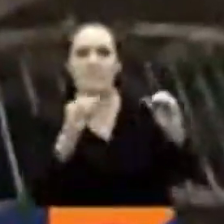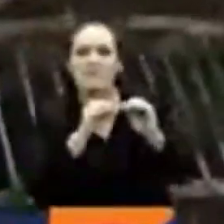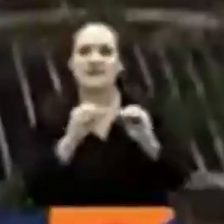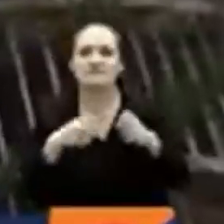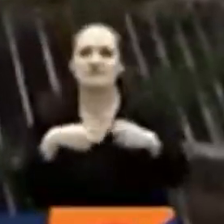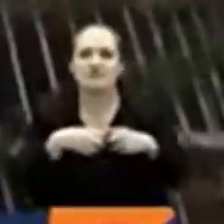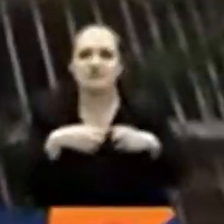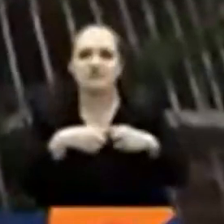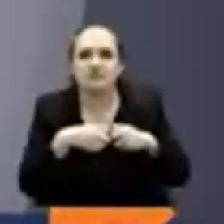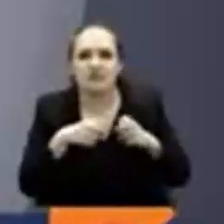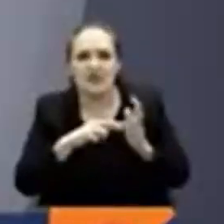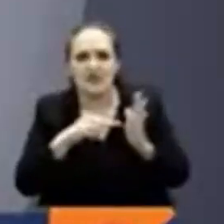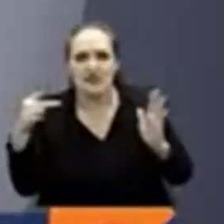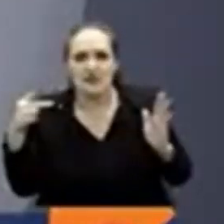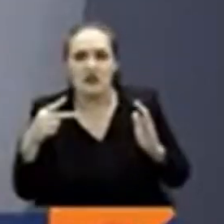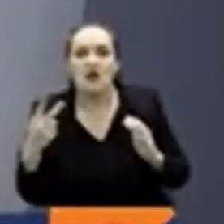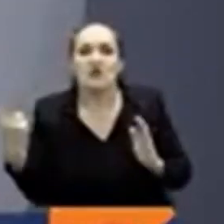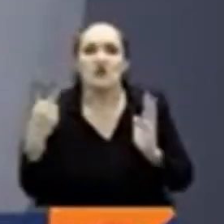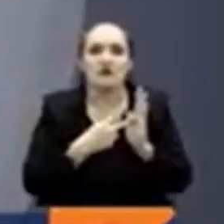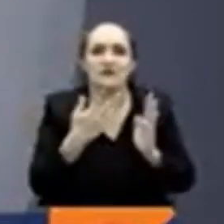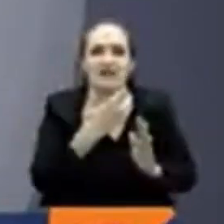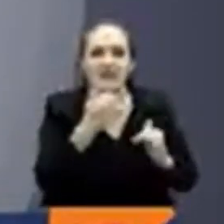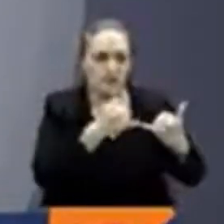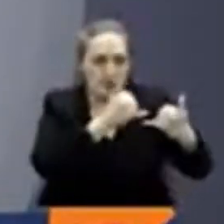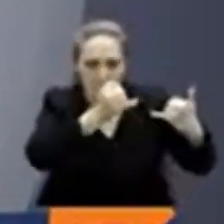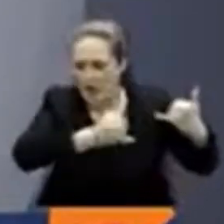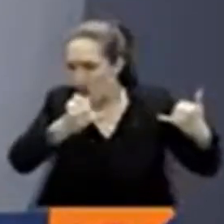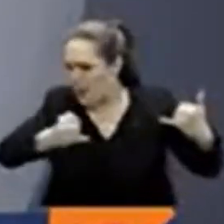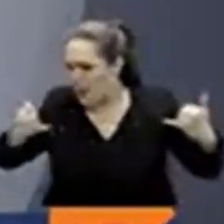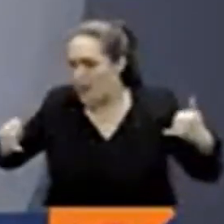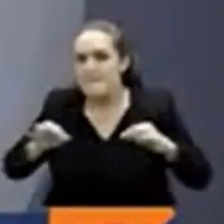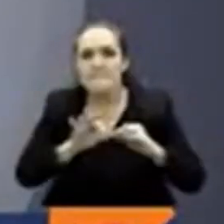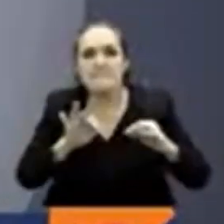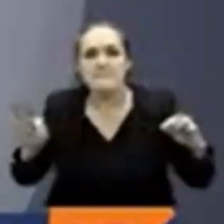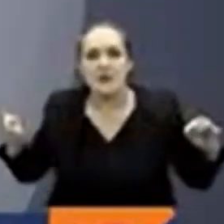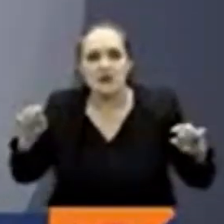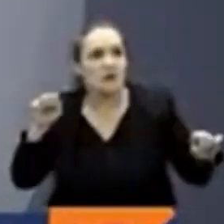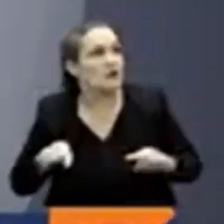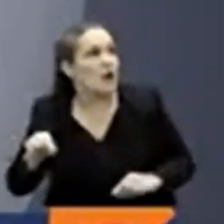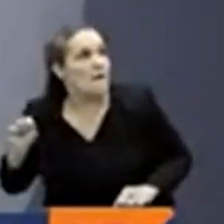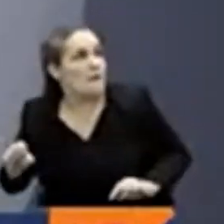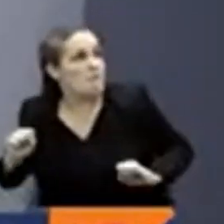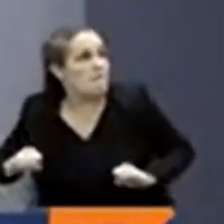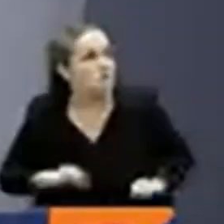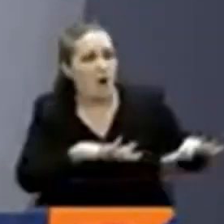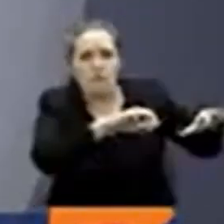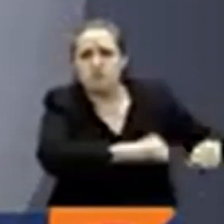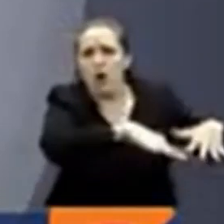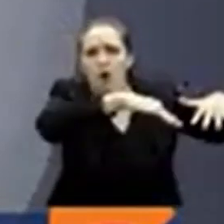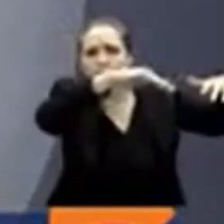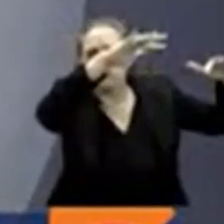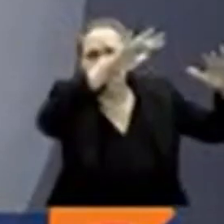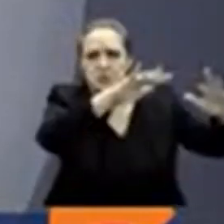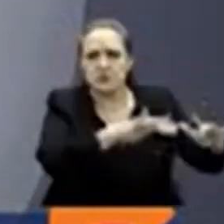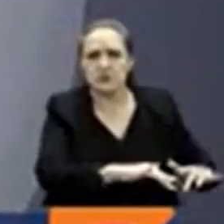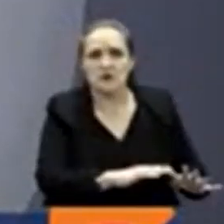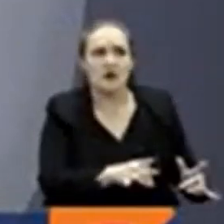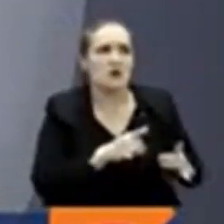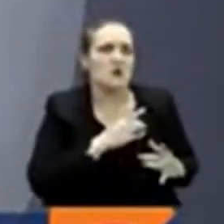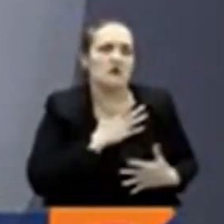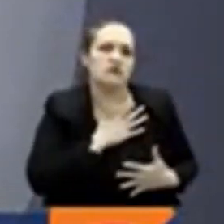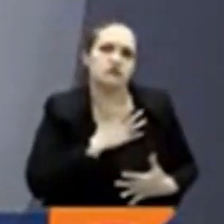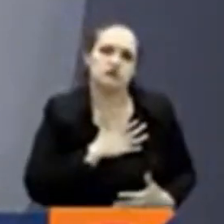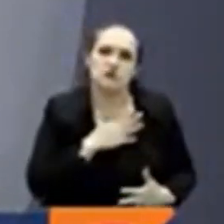y 3.500 metros de cordón detonante para terminar la pesadilla de los vecinos del sector.